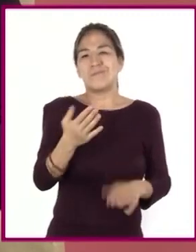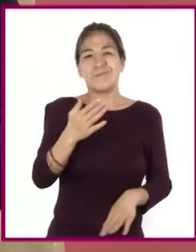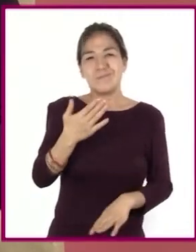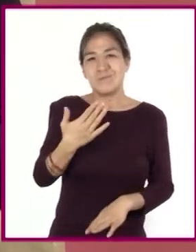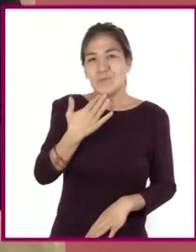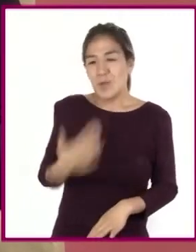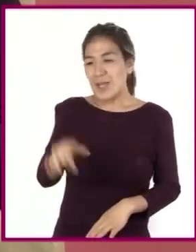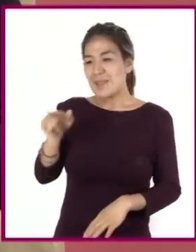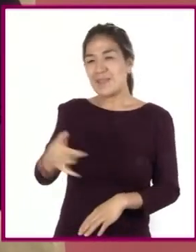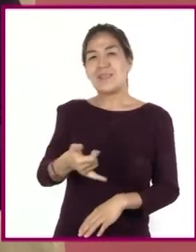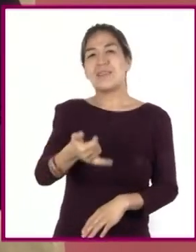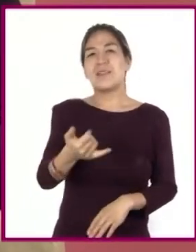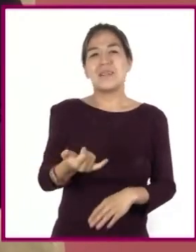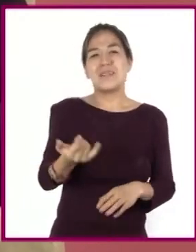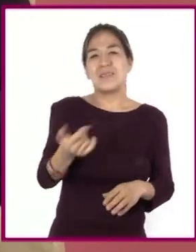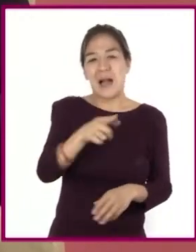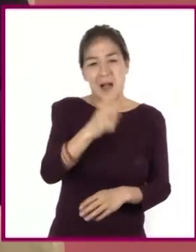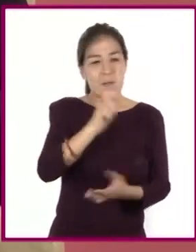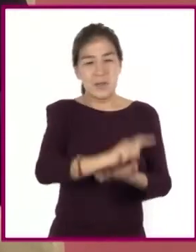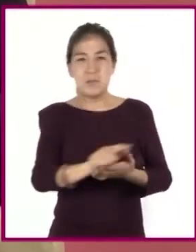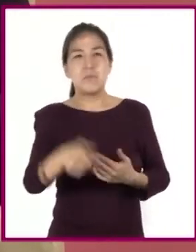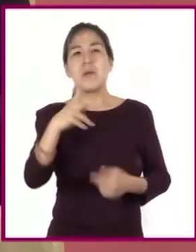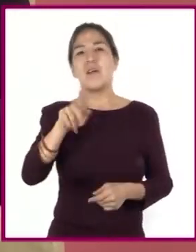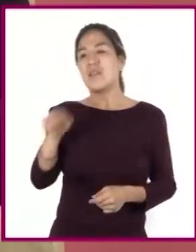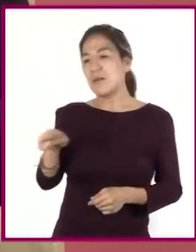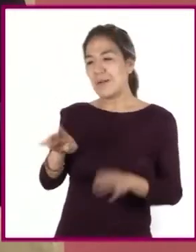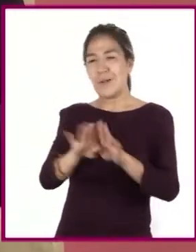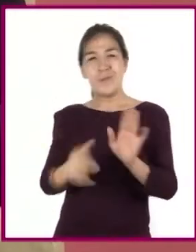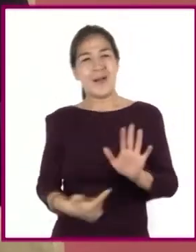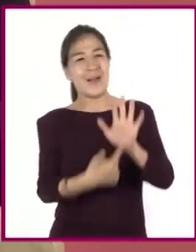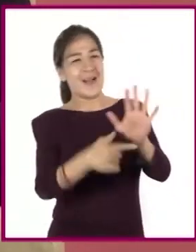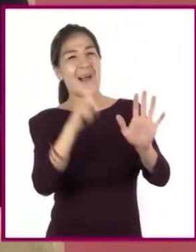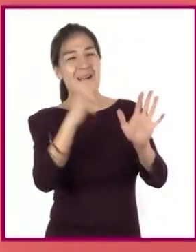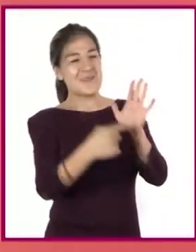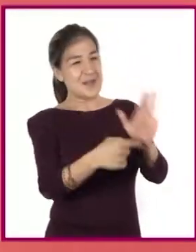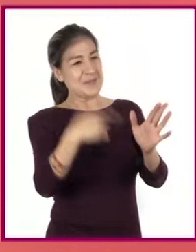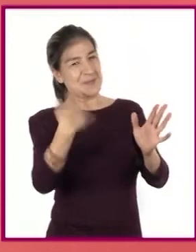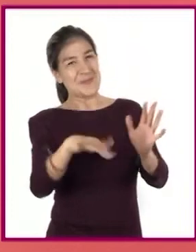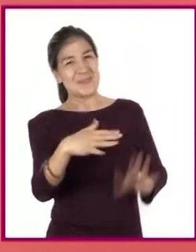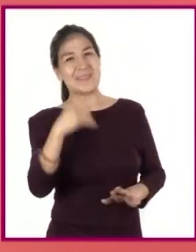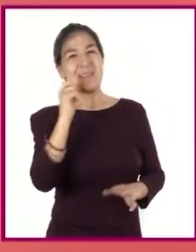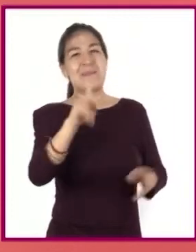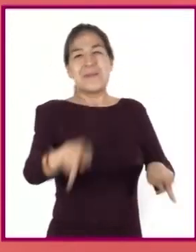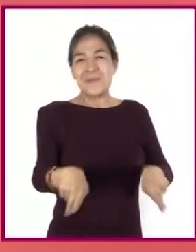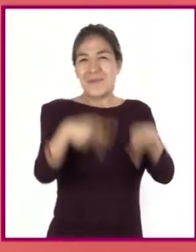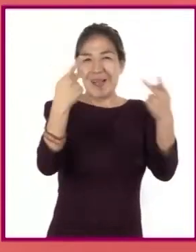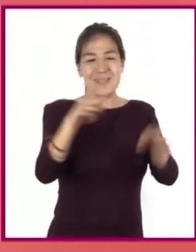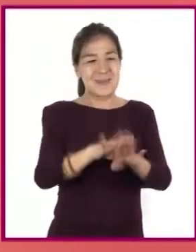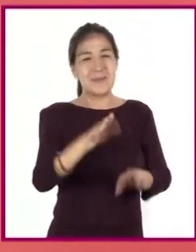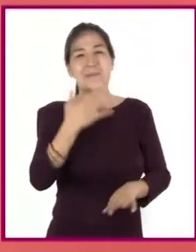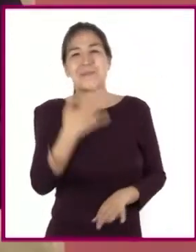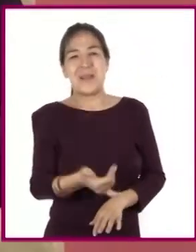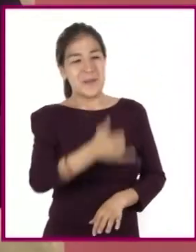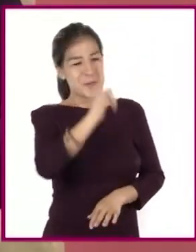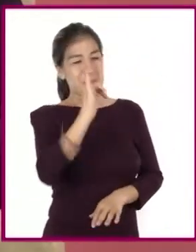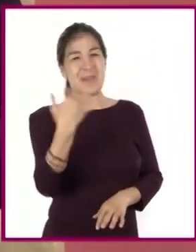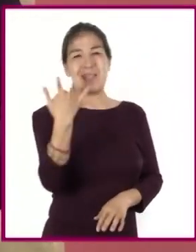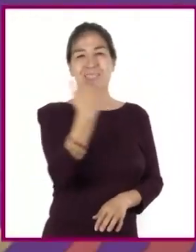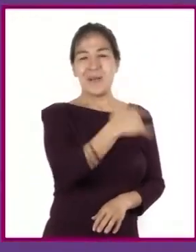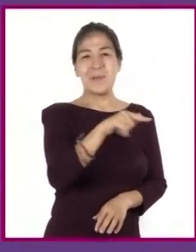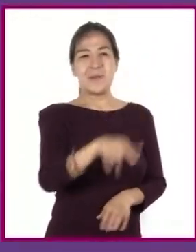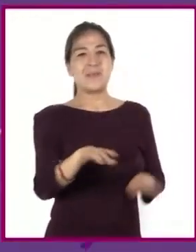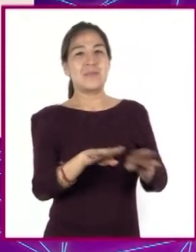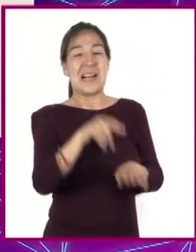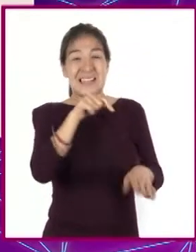que pues a veces dan un buen sabor y se venden como refrescos o como otras bebidas industrializadas, pues tienen una